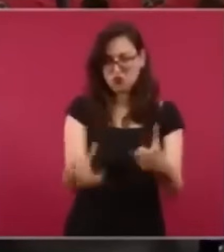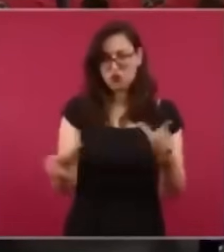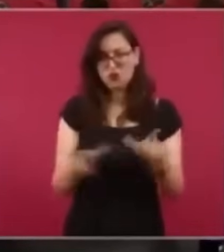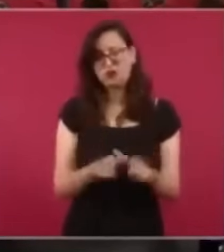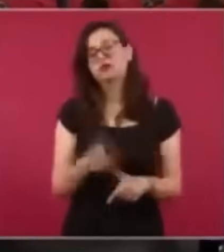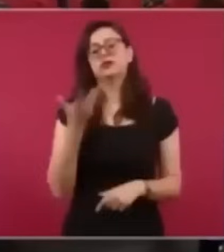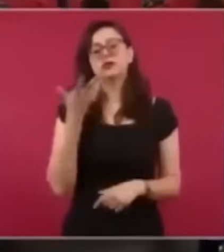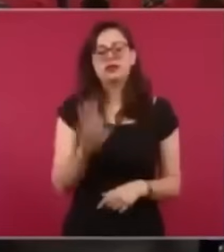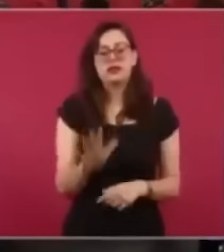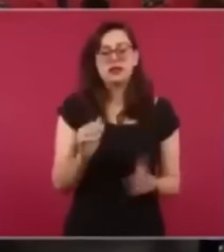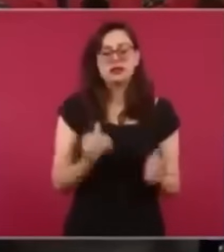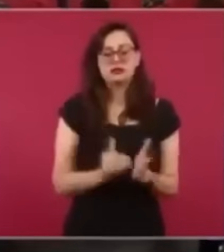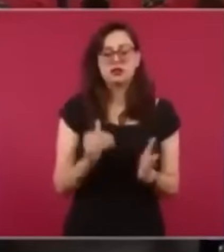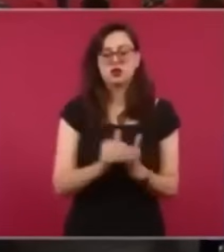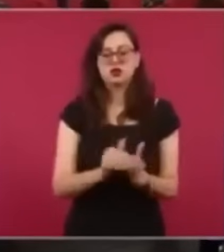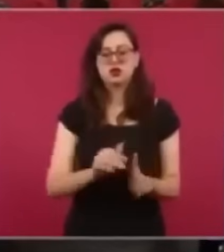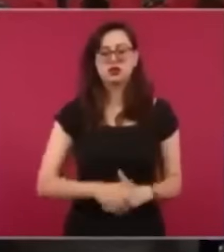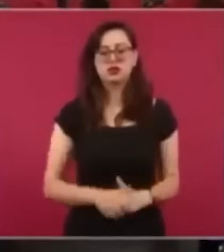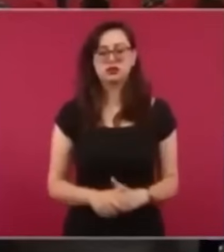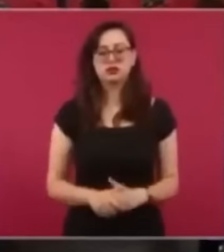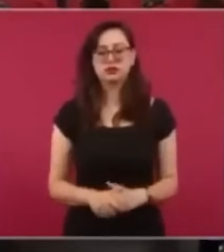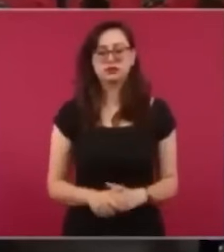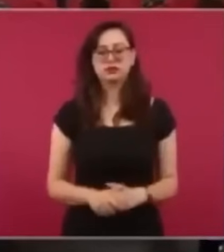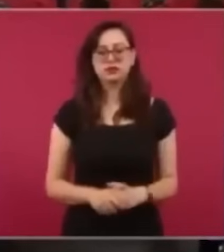10 millones.